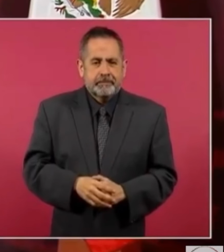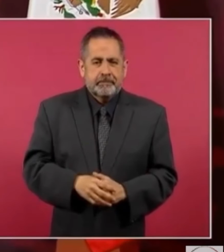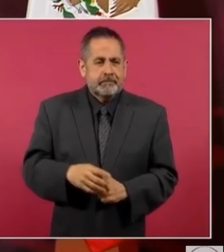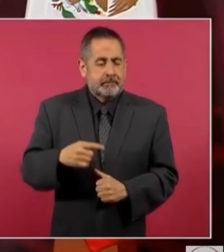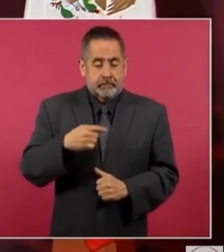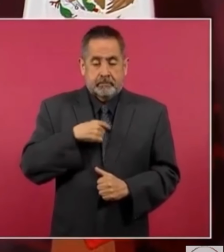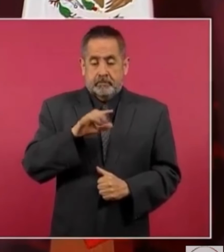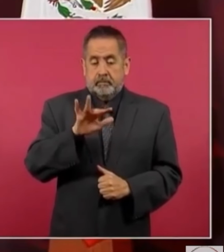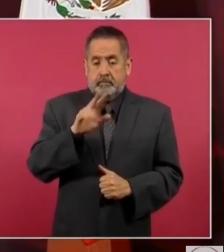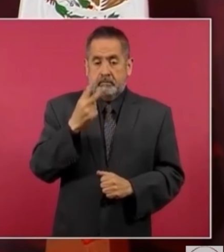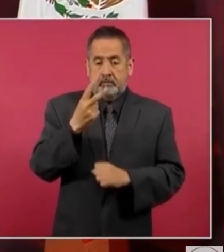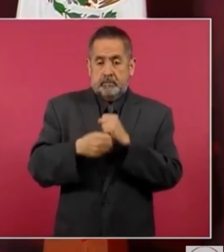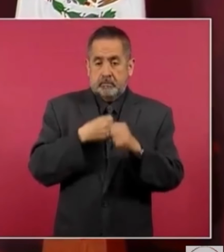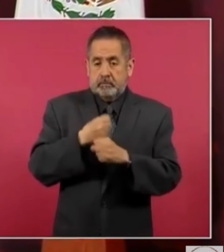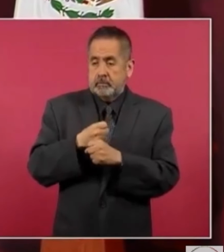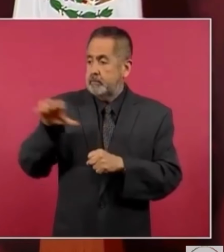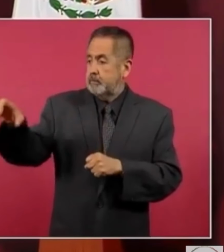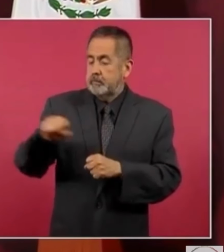52,